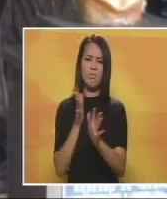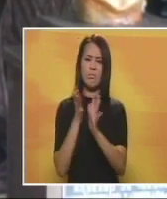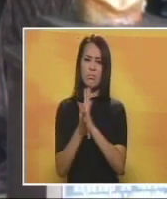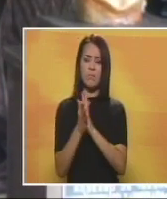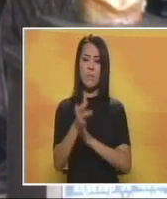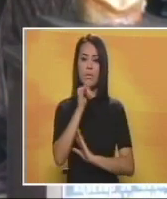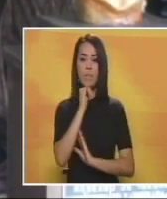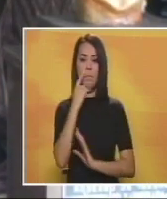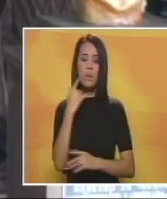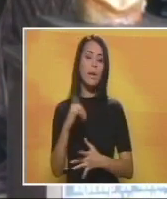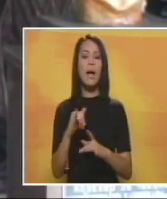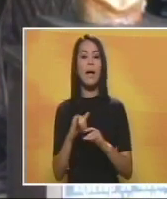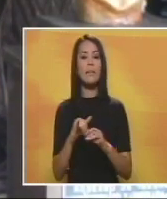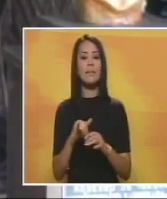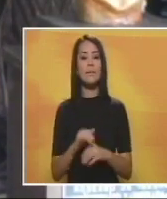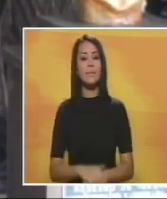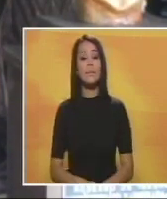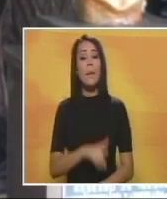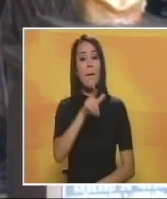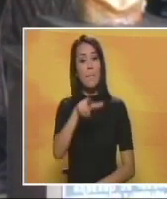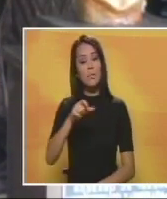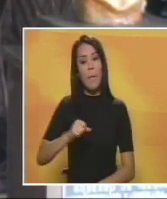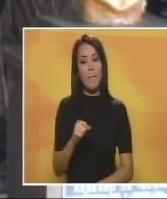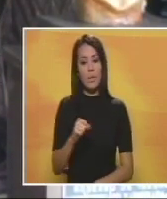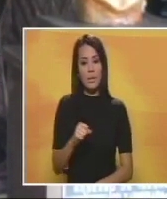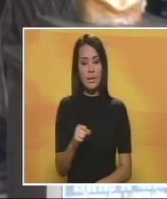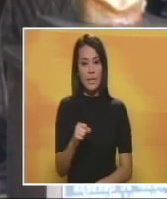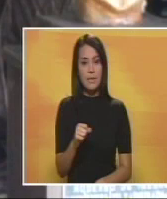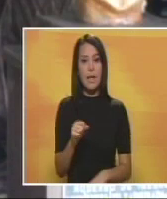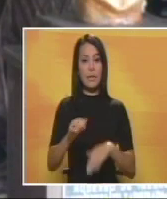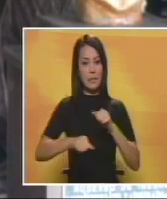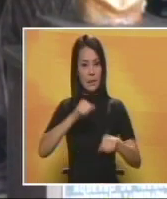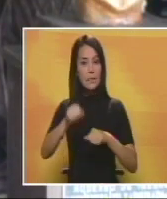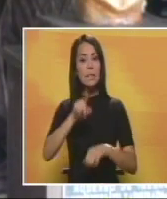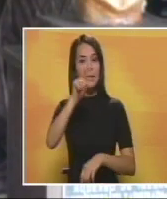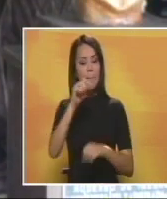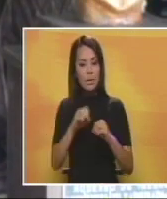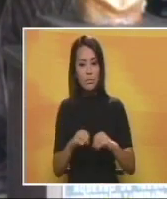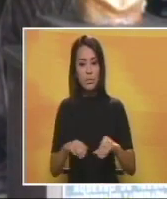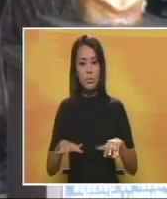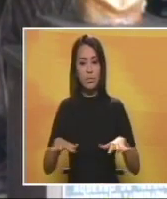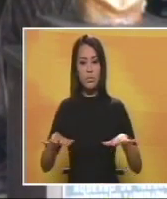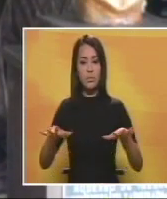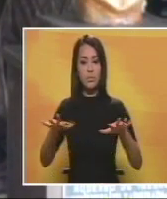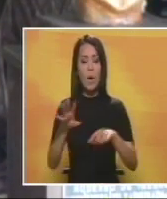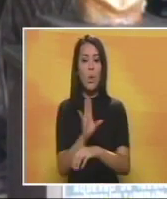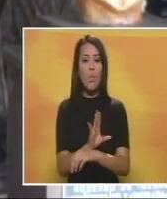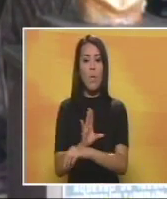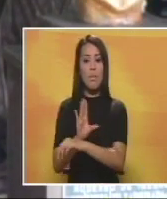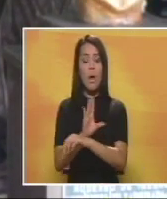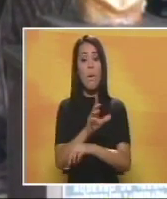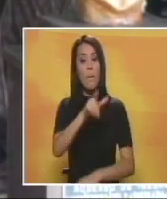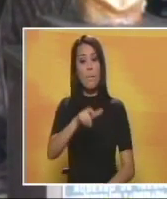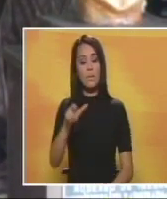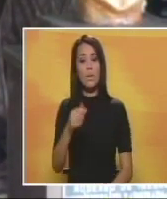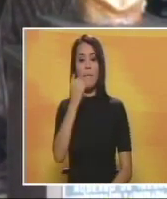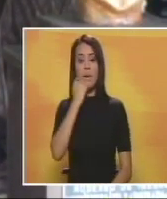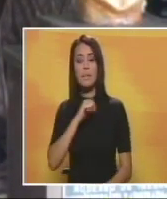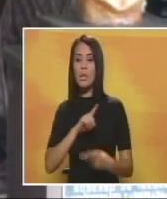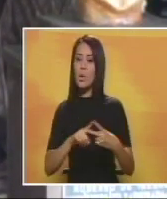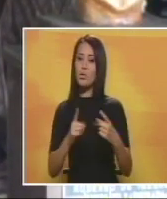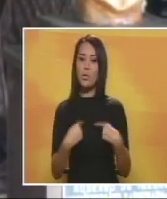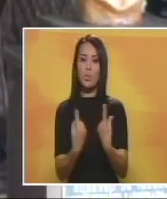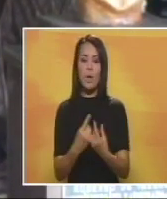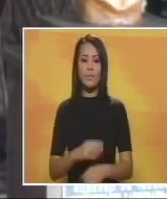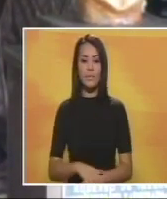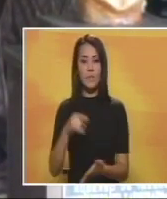que contarán con la brigada ciclista de más de 100 funcionarios, quienes estarán al resguardo tanto de los valencianos como del casco histórico.